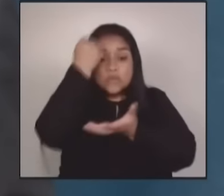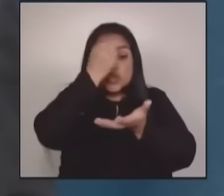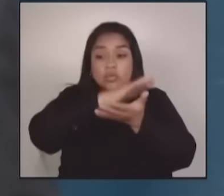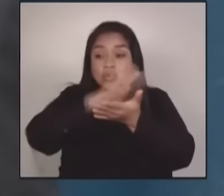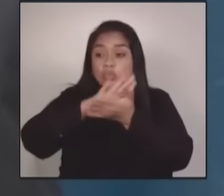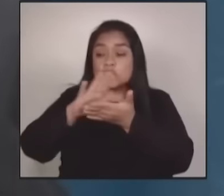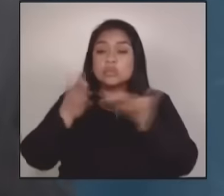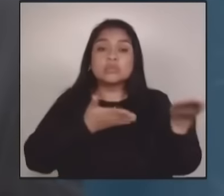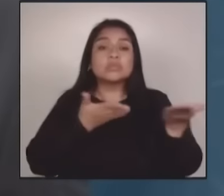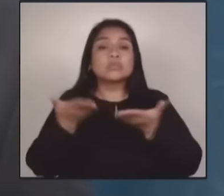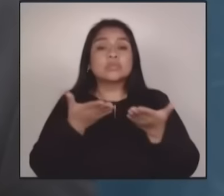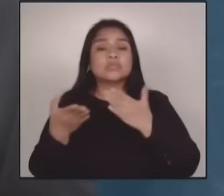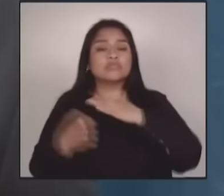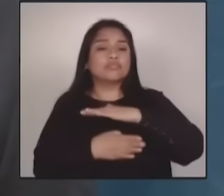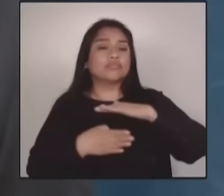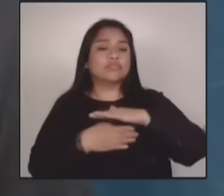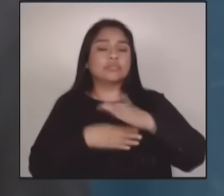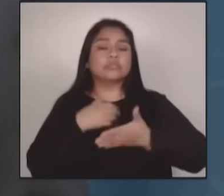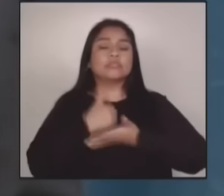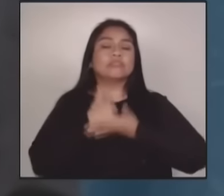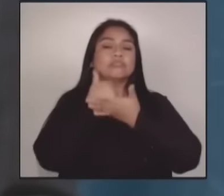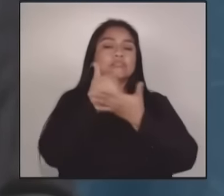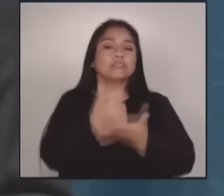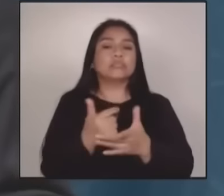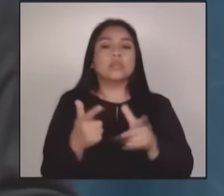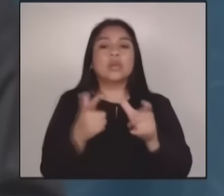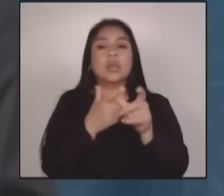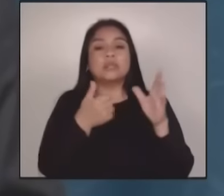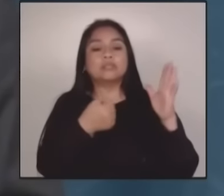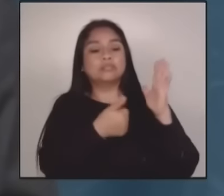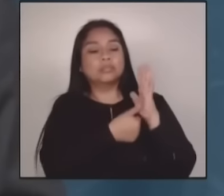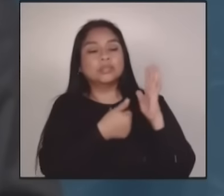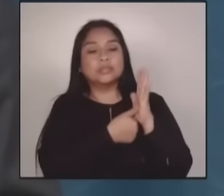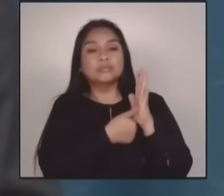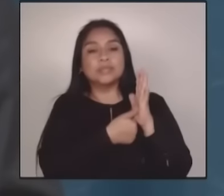básicos en colaboración con las municipalidades.